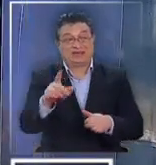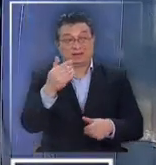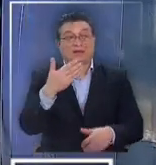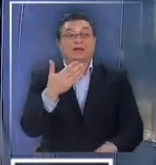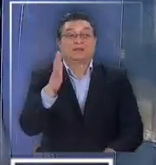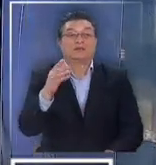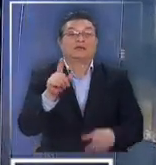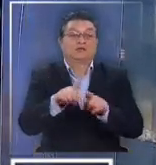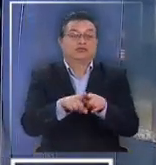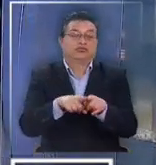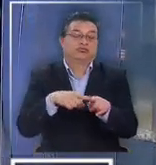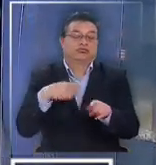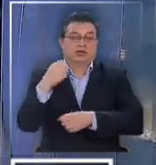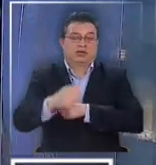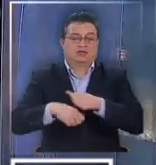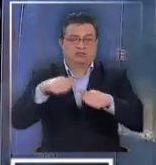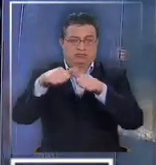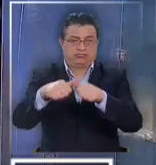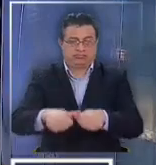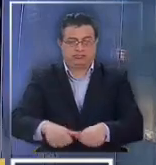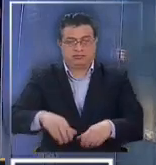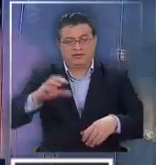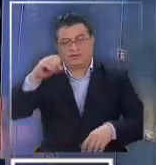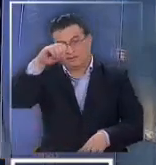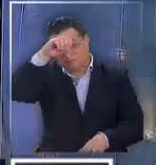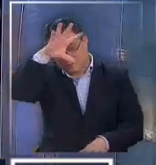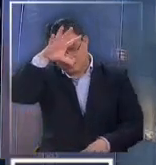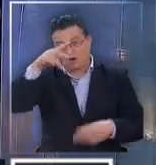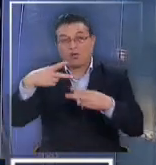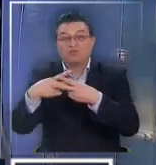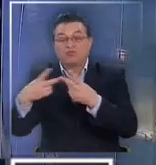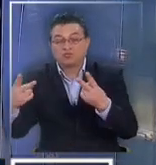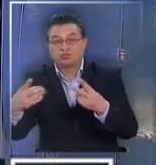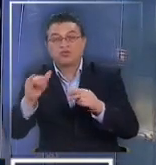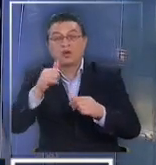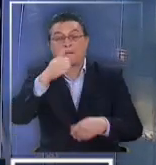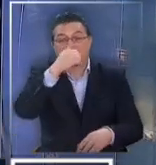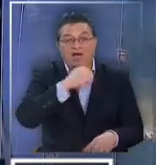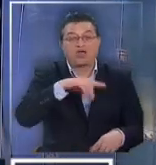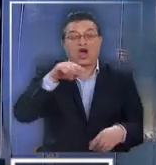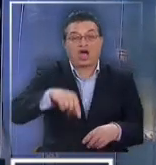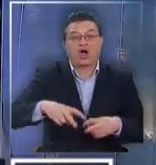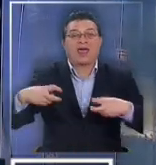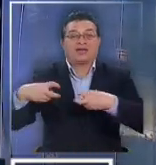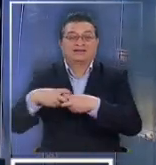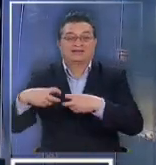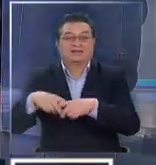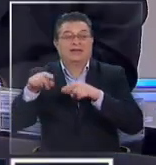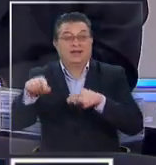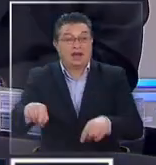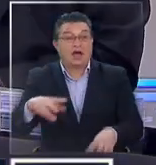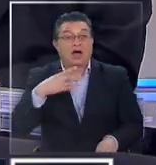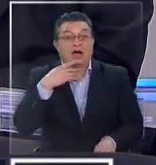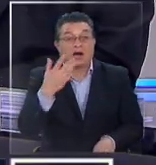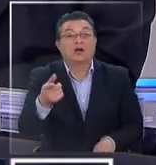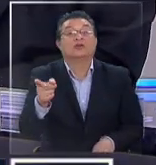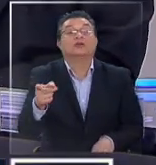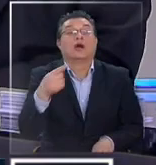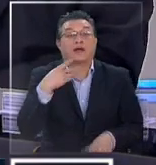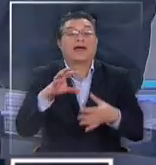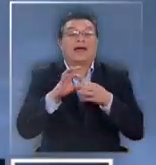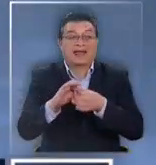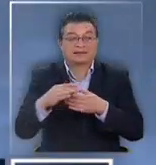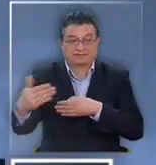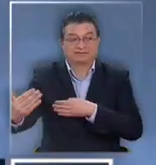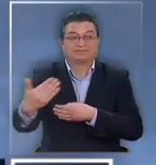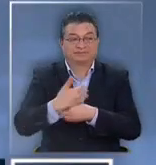de larga trayectoria en el mundo minero tanto lo público y lo privado ahora lo gremial presidente de la zona media con andes diego muy buenos y gracias por estar